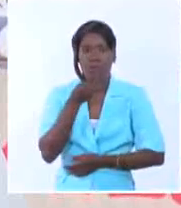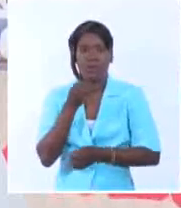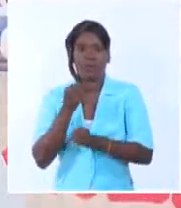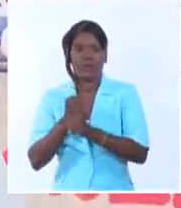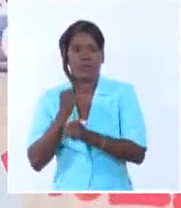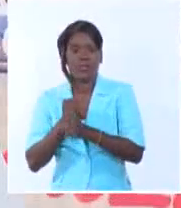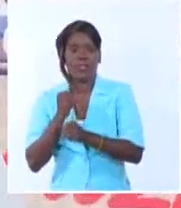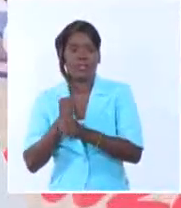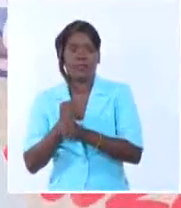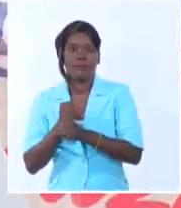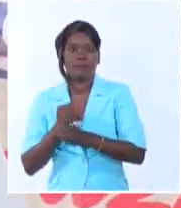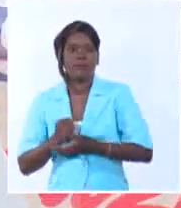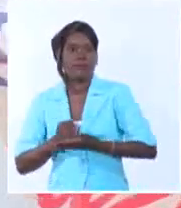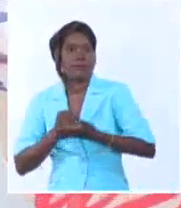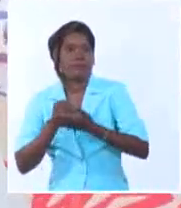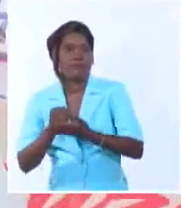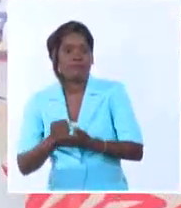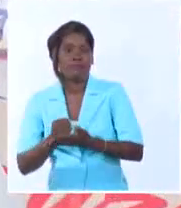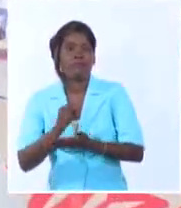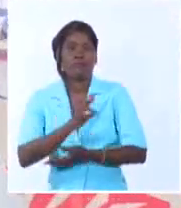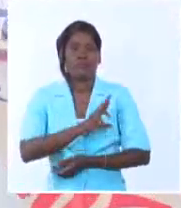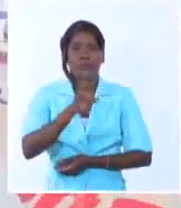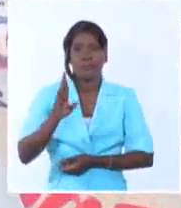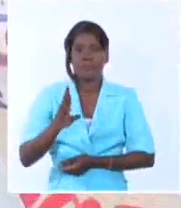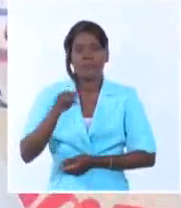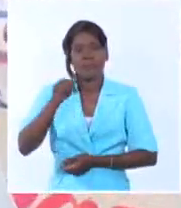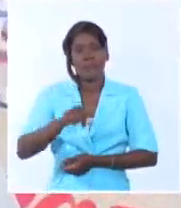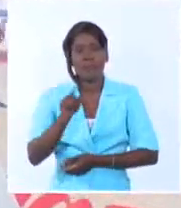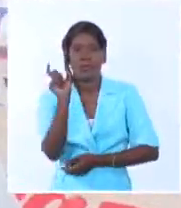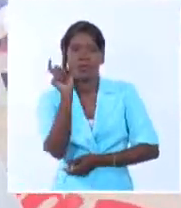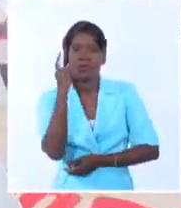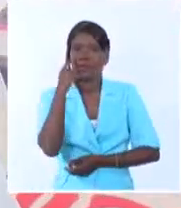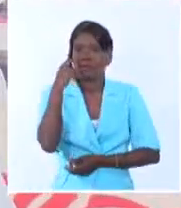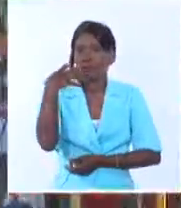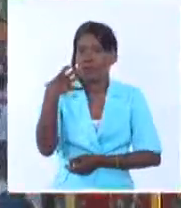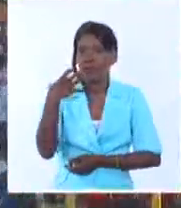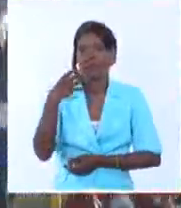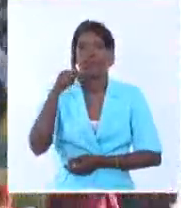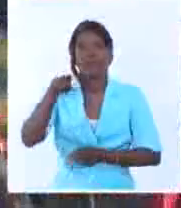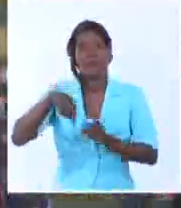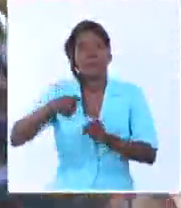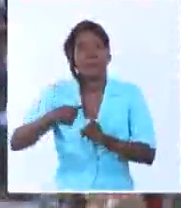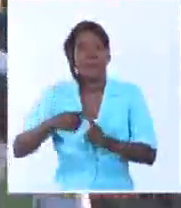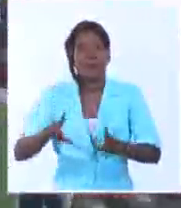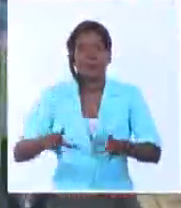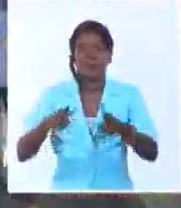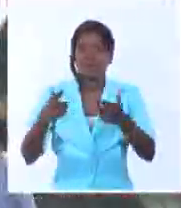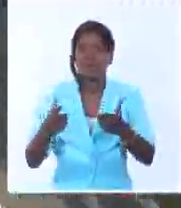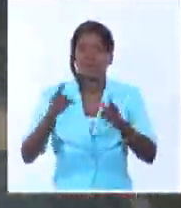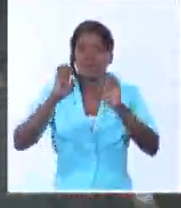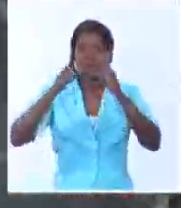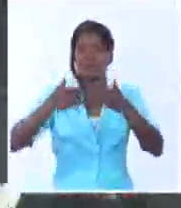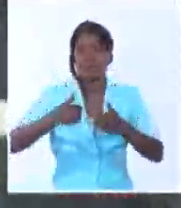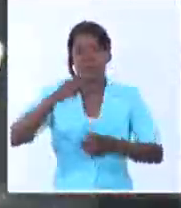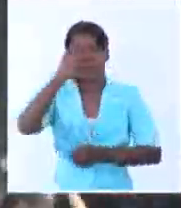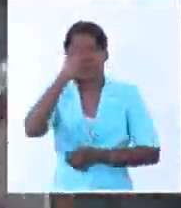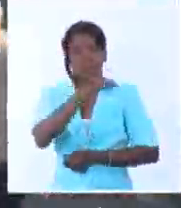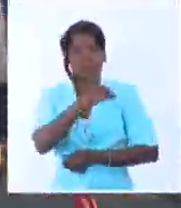hecho. Y más aún en conmemoración de un aniversario más de la colaboración médica cubana. Se une así la Perla